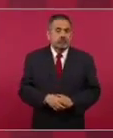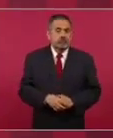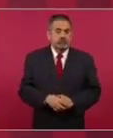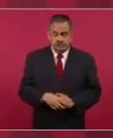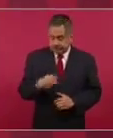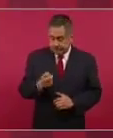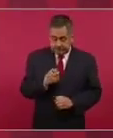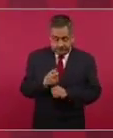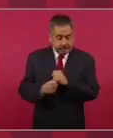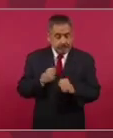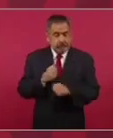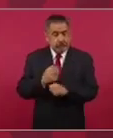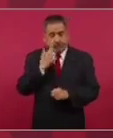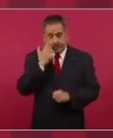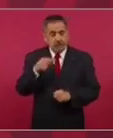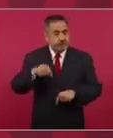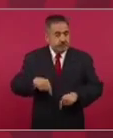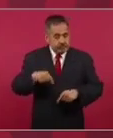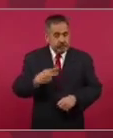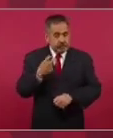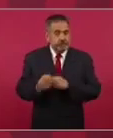Este año, yo quiero que